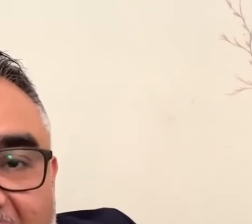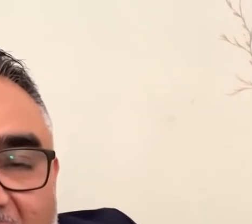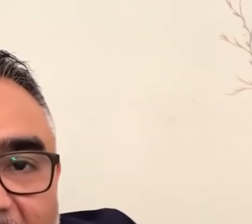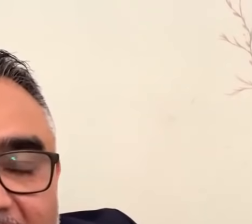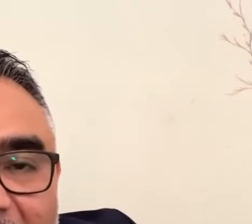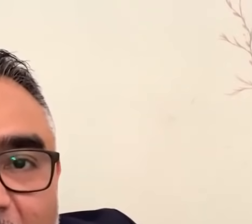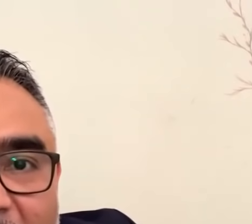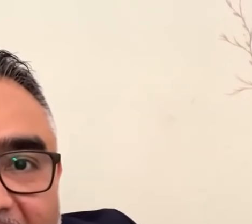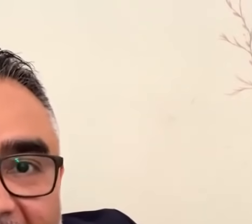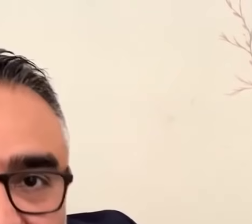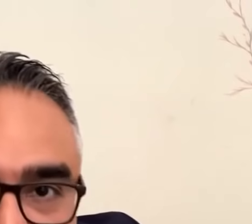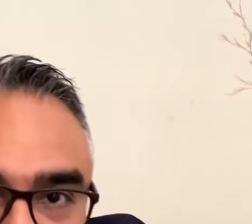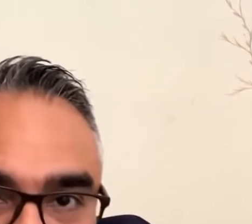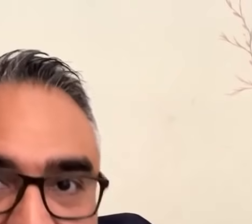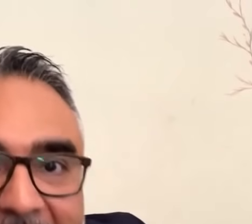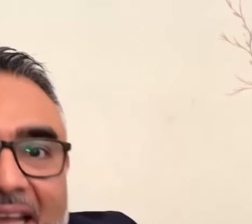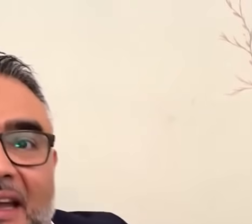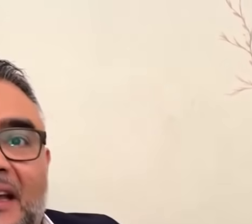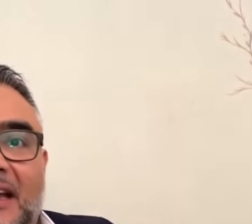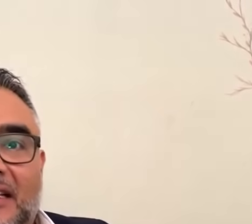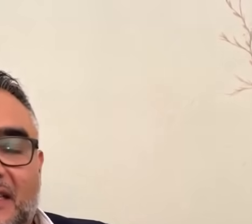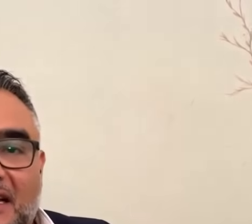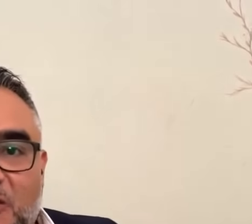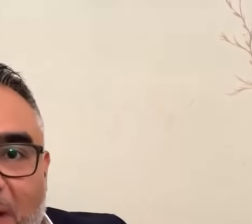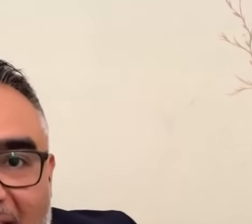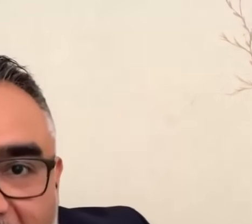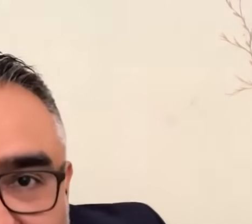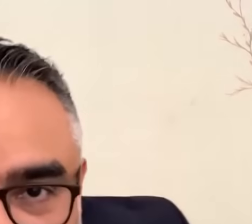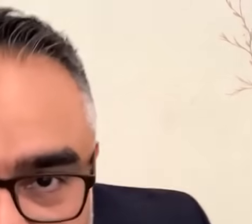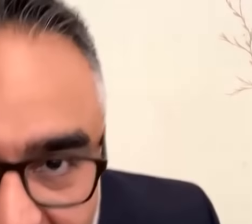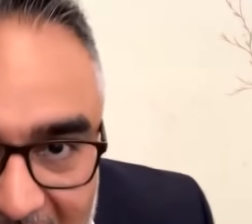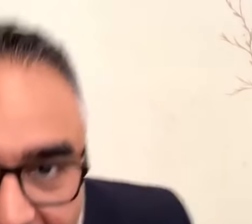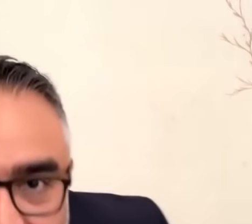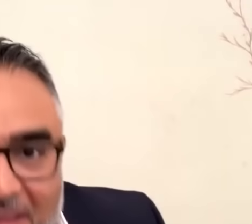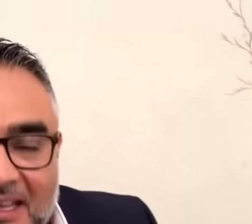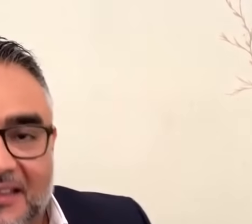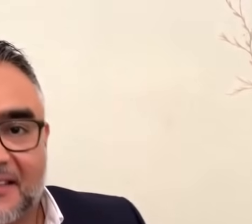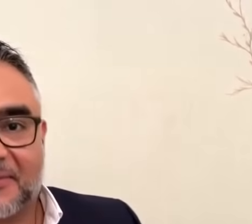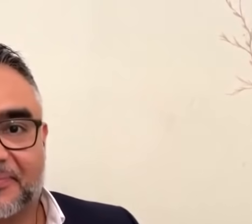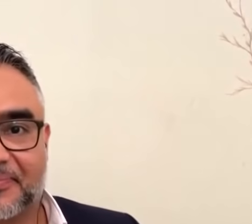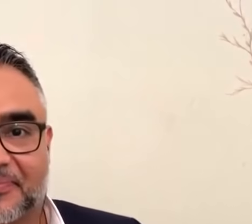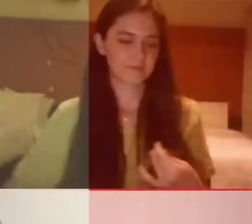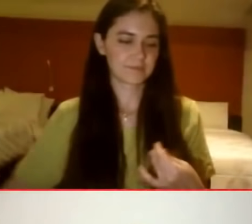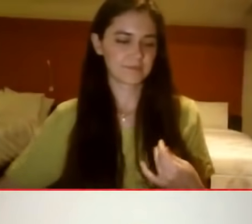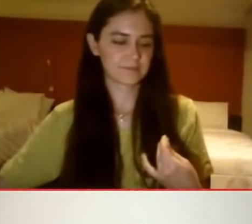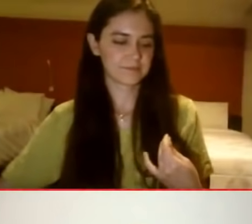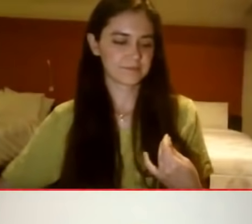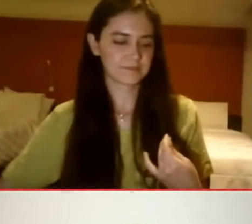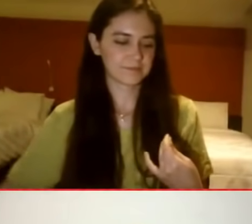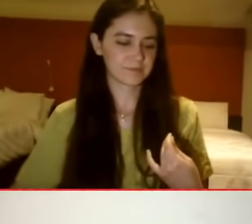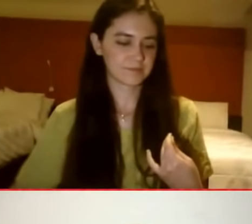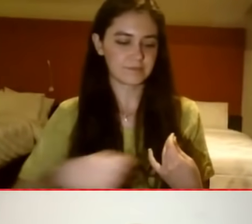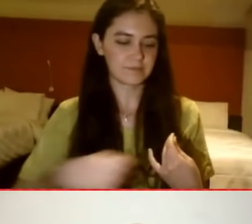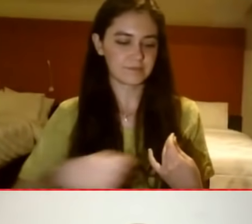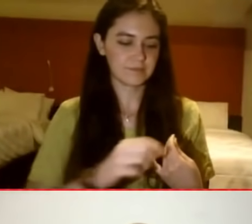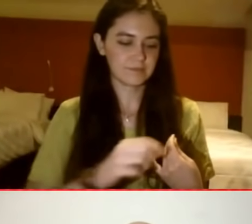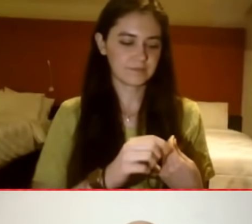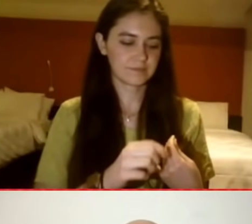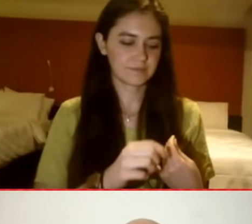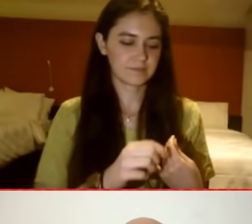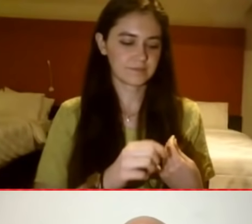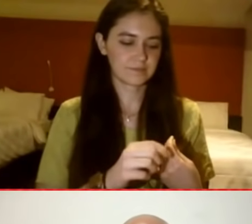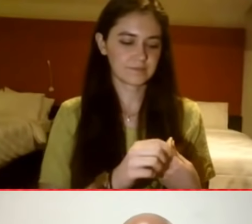al pendiente de lo que están publicando, para que estén respaldando las trincheras independientes? Muchas